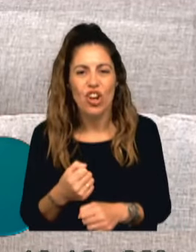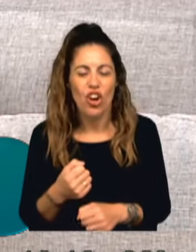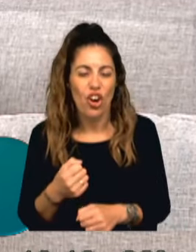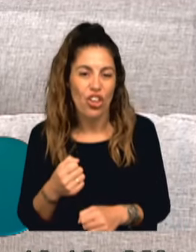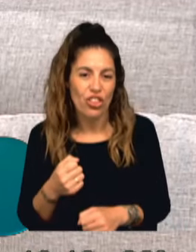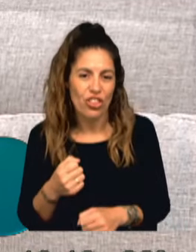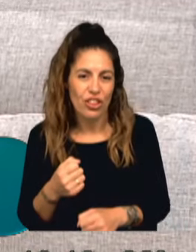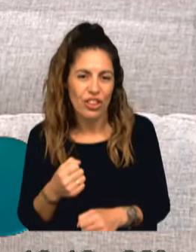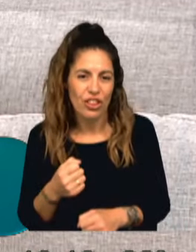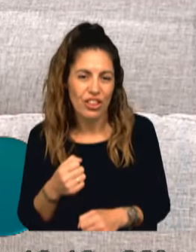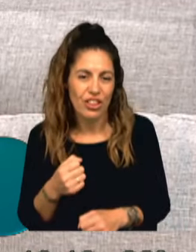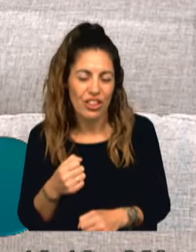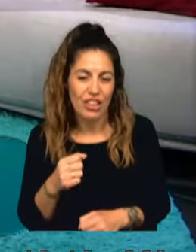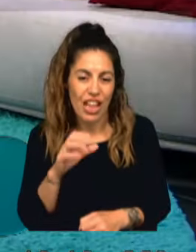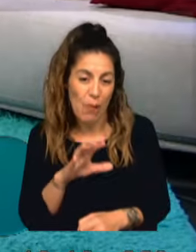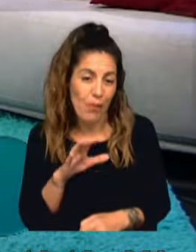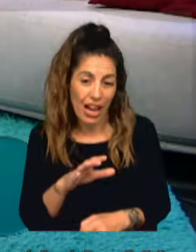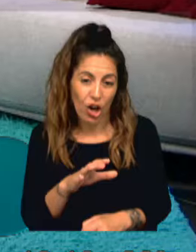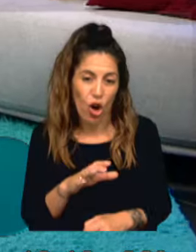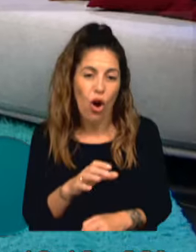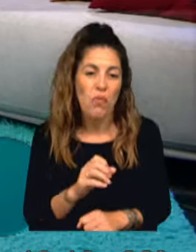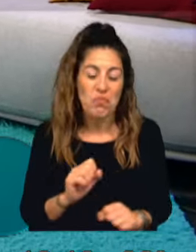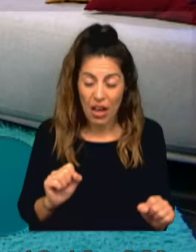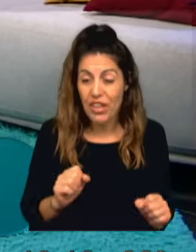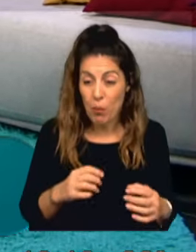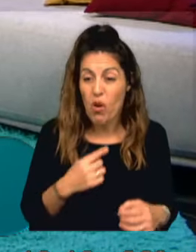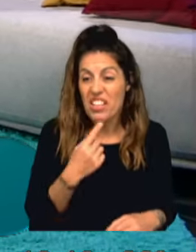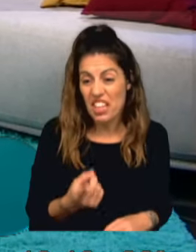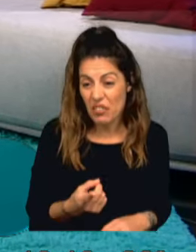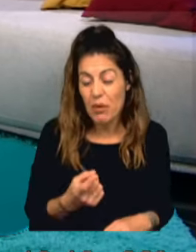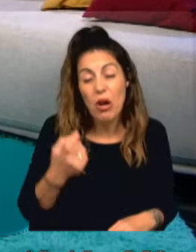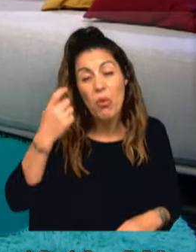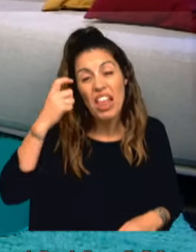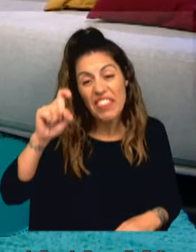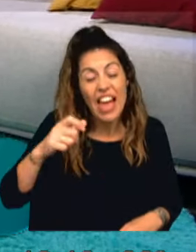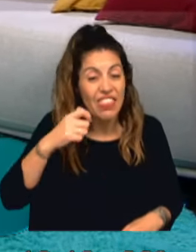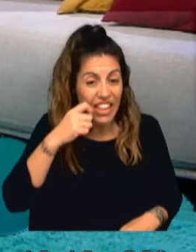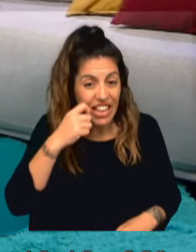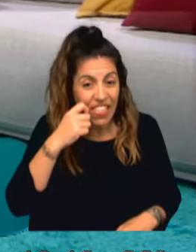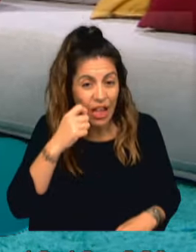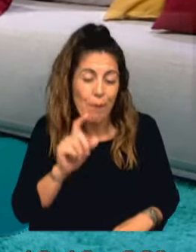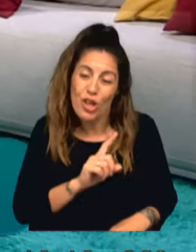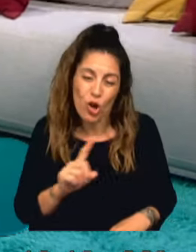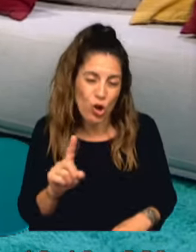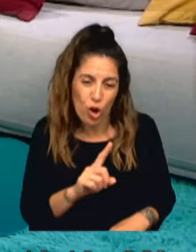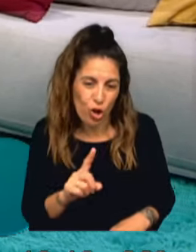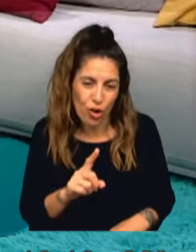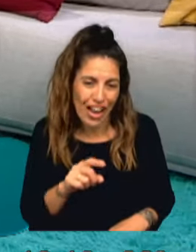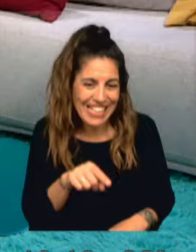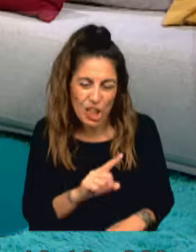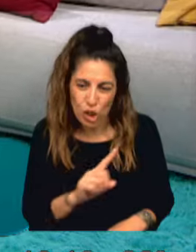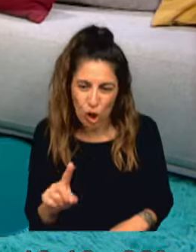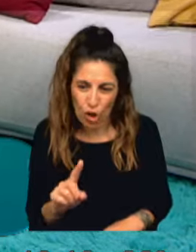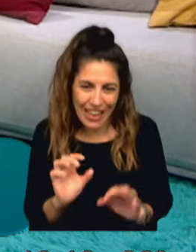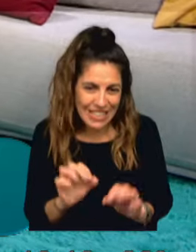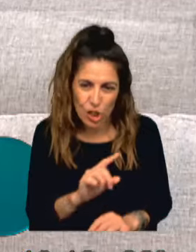de realidad Está bien nos puede servir para para tener alguna idea de la edad que tendría no es tan así de más pero lo